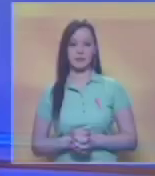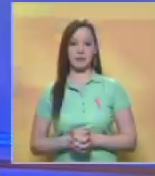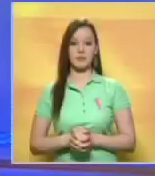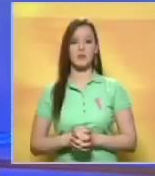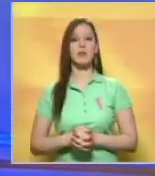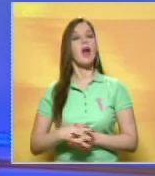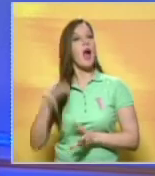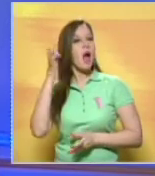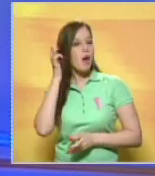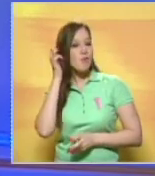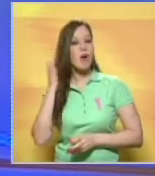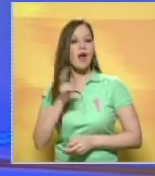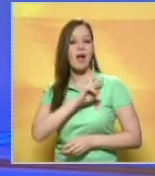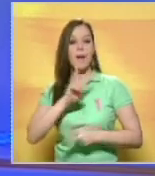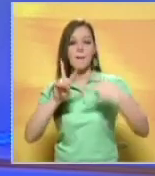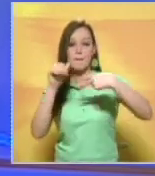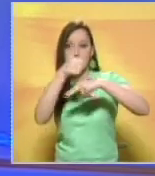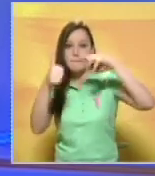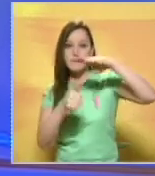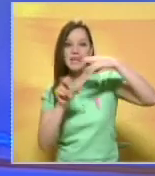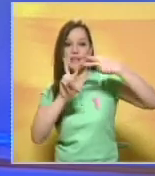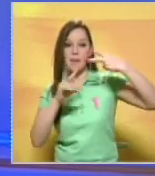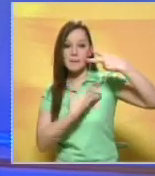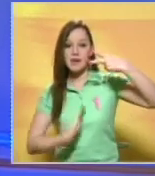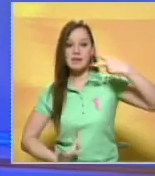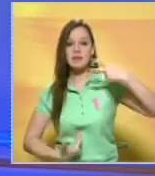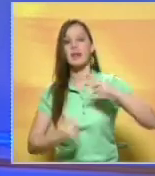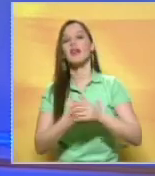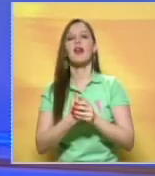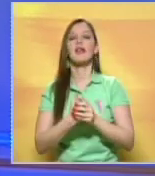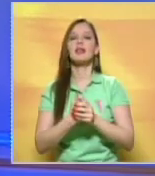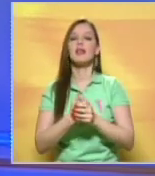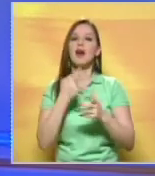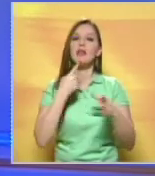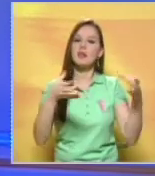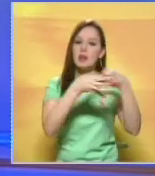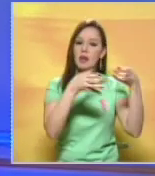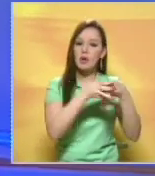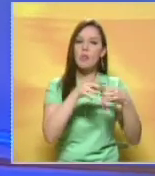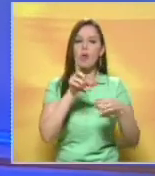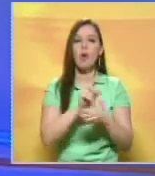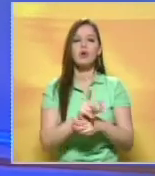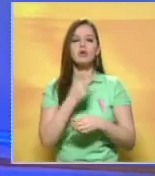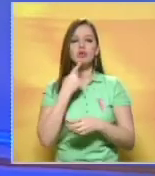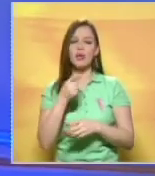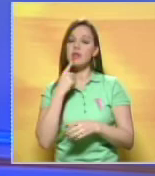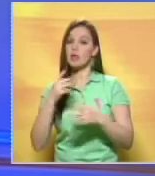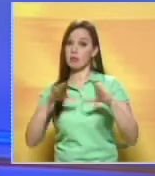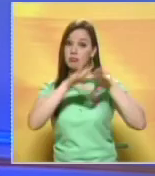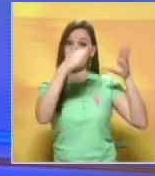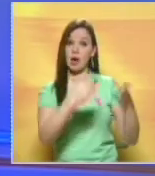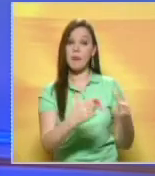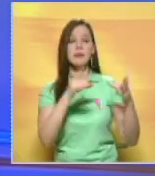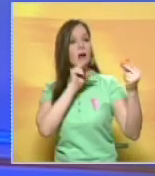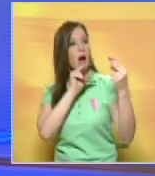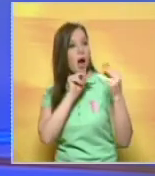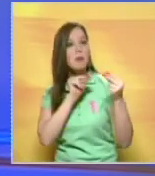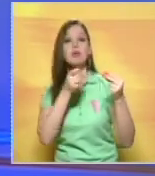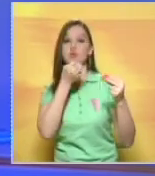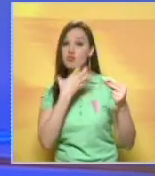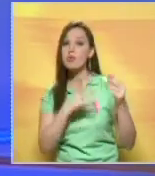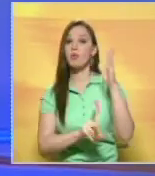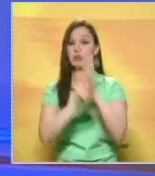Delcy Solórzano, vicepresidenta nacional de Un Nuevo Tiempo, aseguró que el proceso de reunificación en la Mesa de la Unidad avanza positivamente. Indicó que las